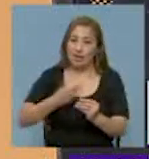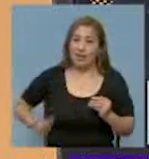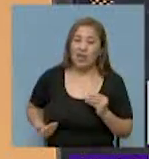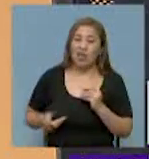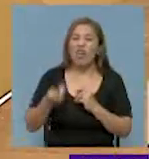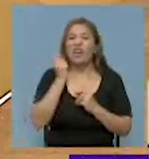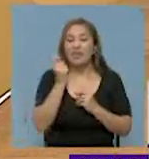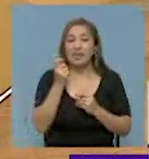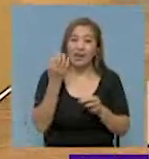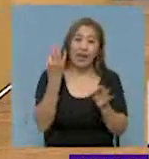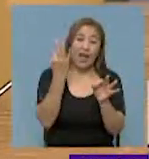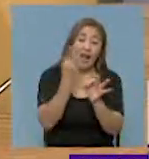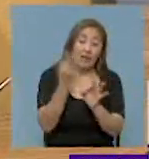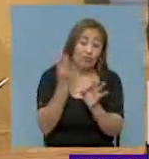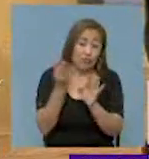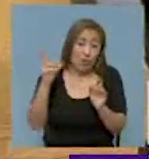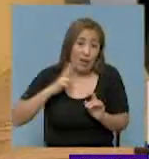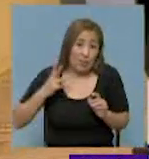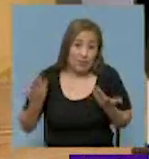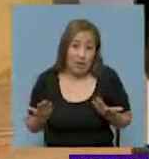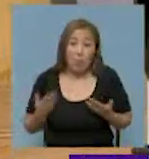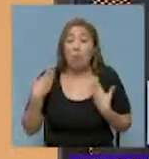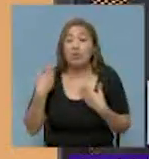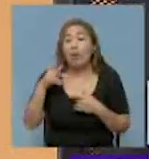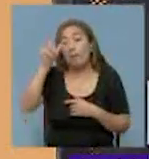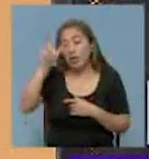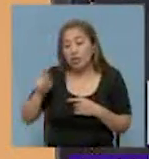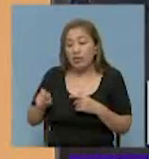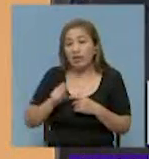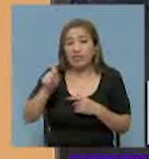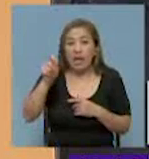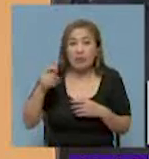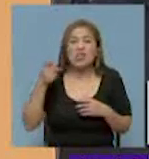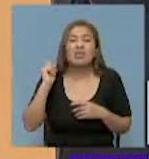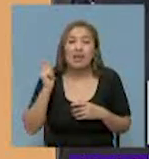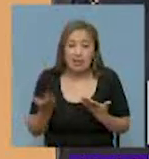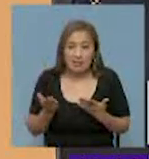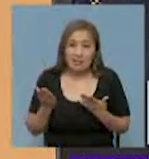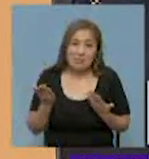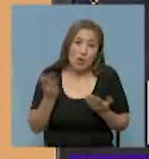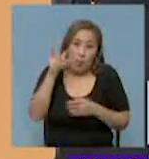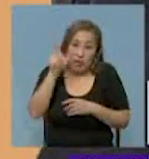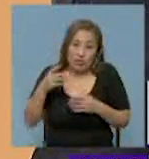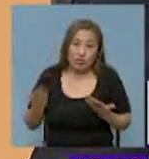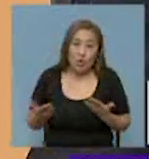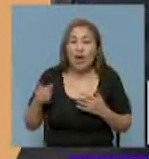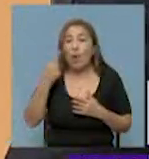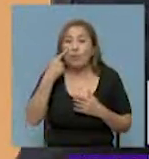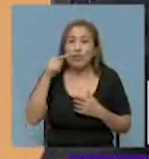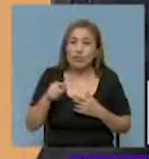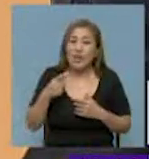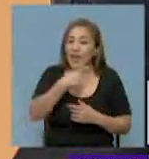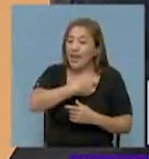institución que la gestiona en particular en este caso es una institución y el estado